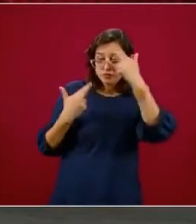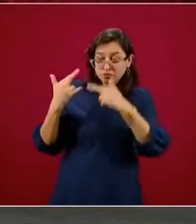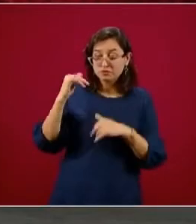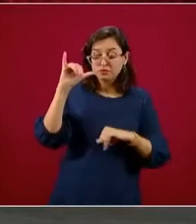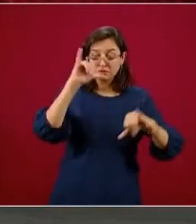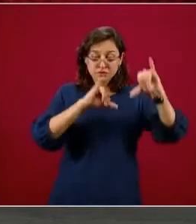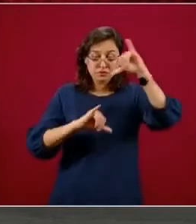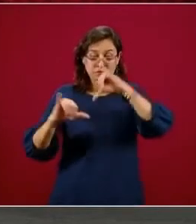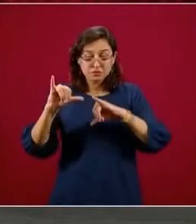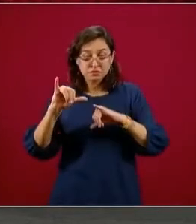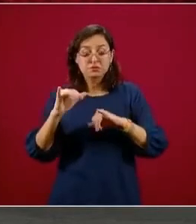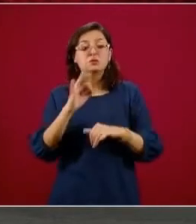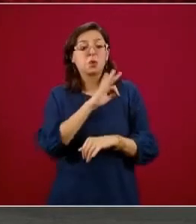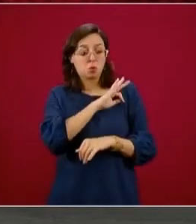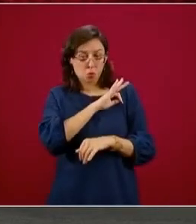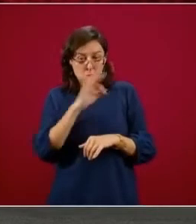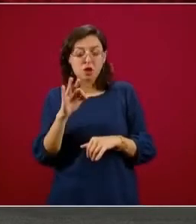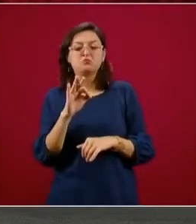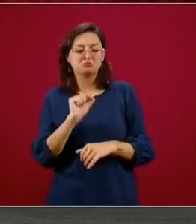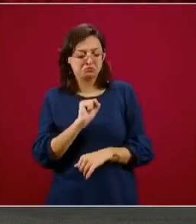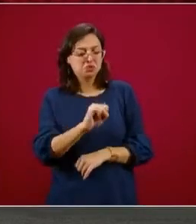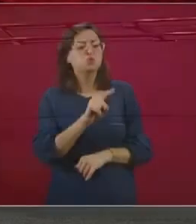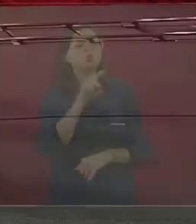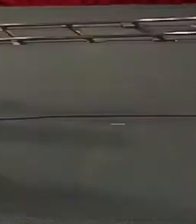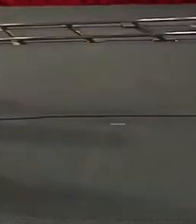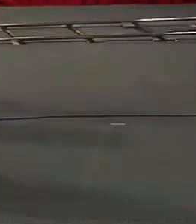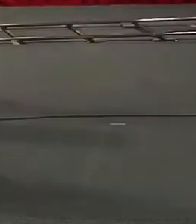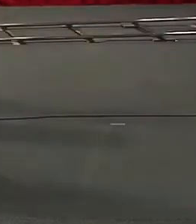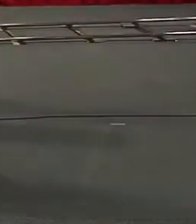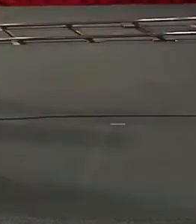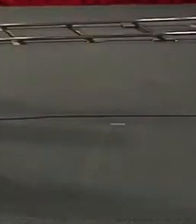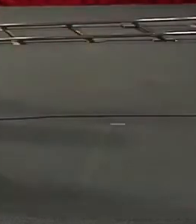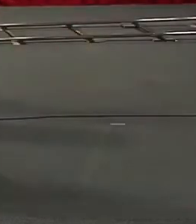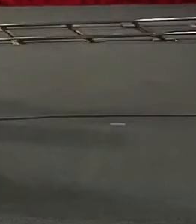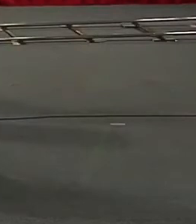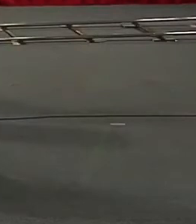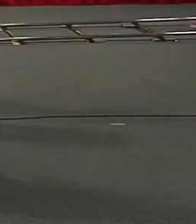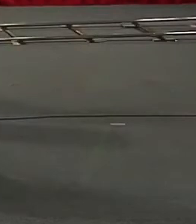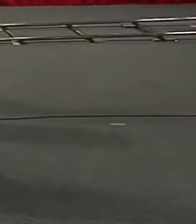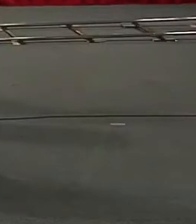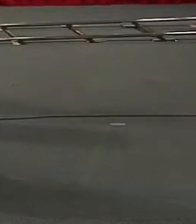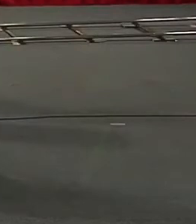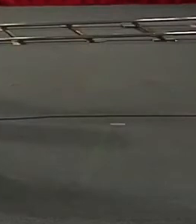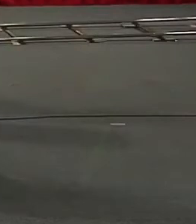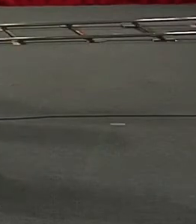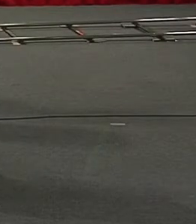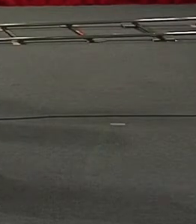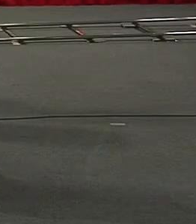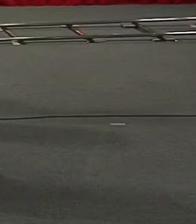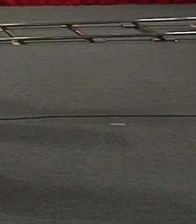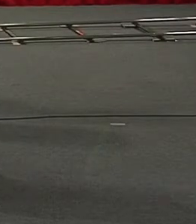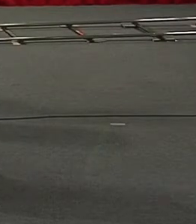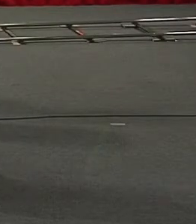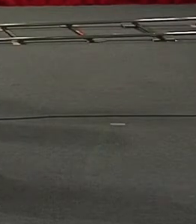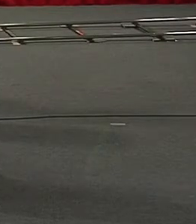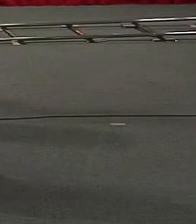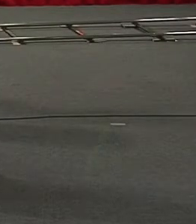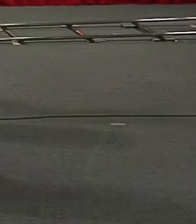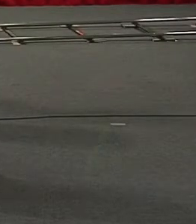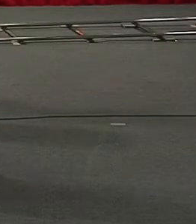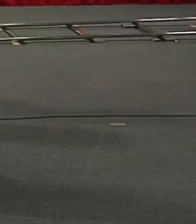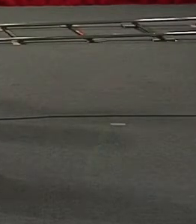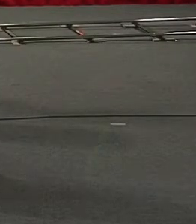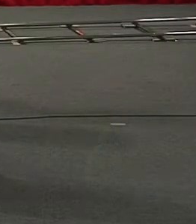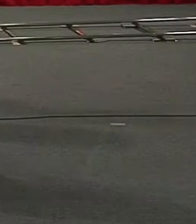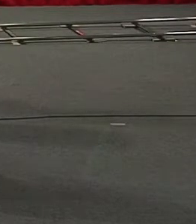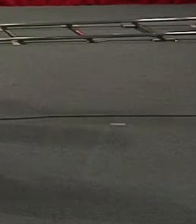les dio la posibilidad de decir tu resultado de este panel o de este reactivo, de